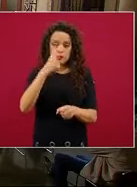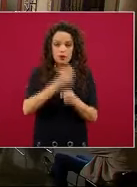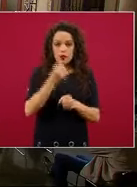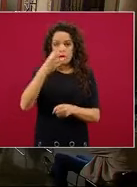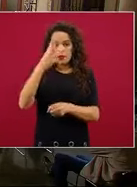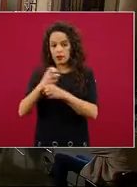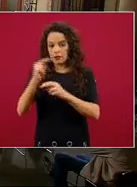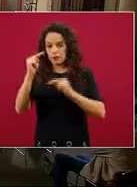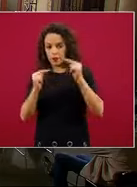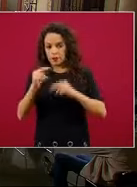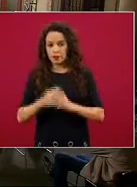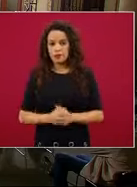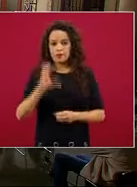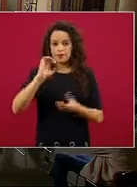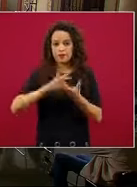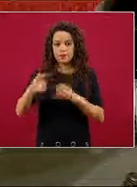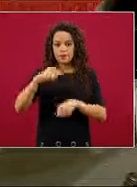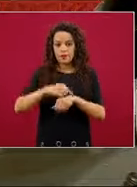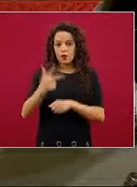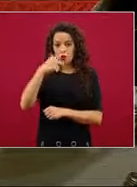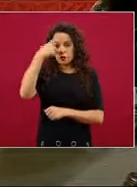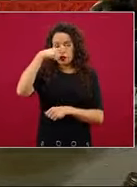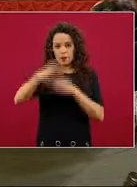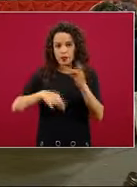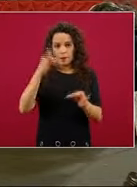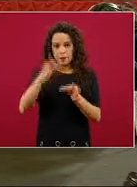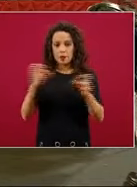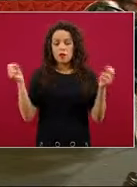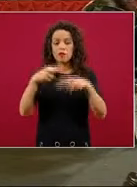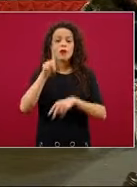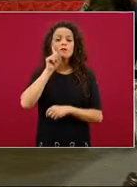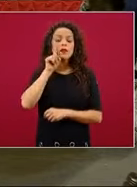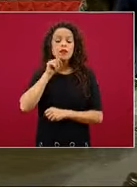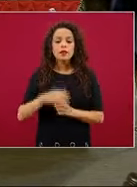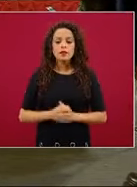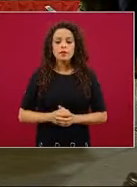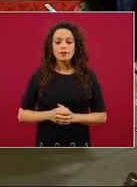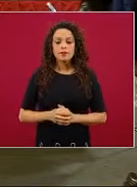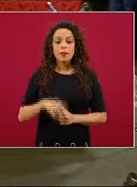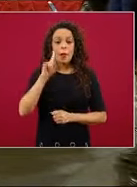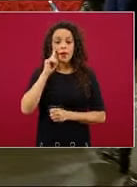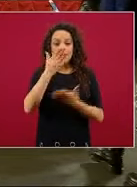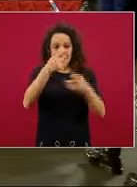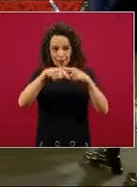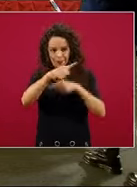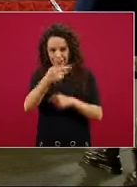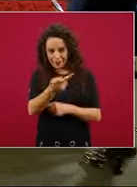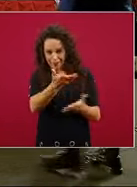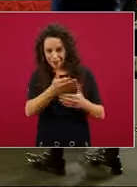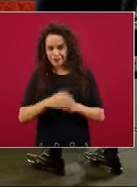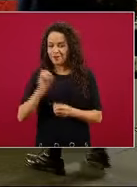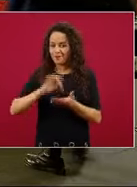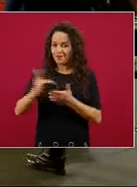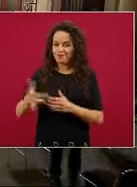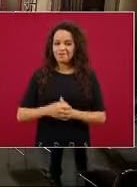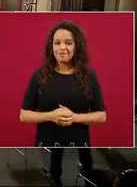gracias. Pues son las 20 horas en punto. Nos vemos mañana. Ya empezamos con usted mañana. Gracias.